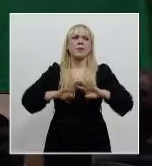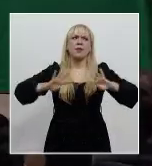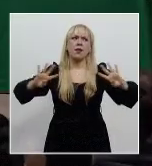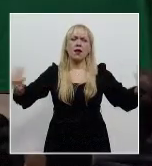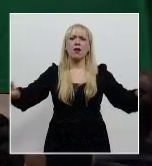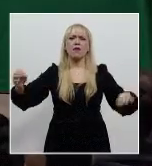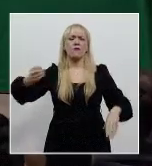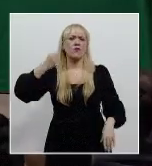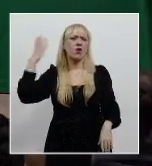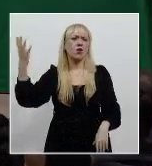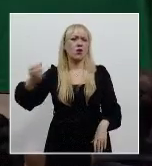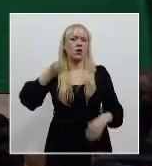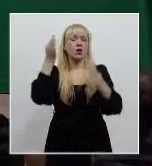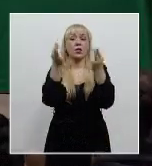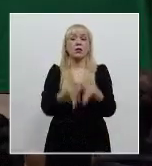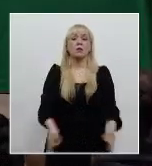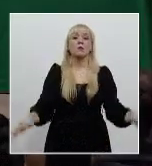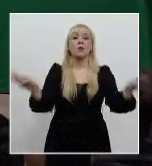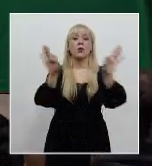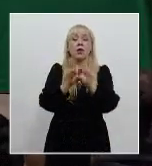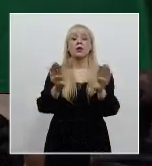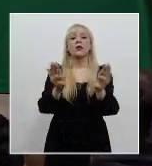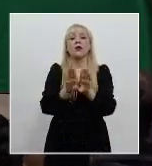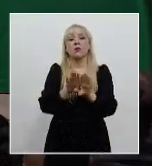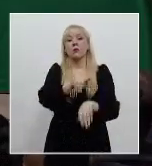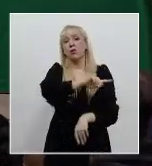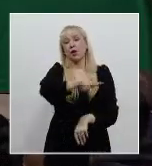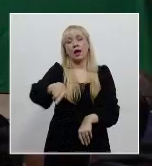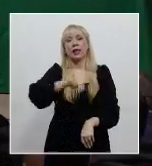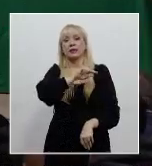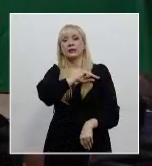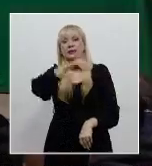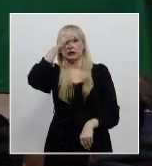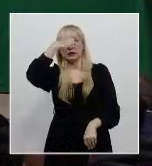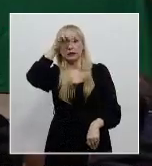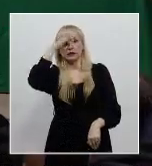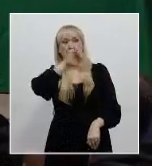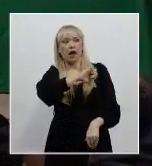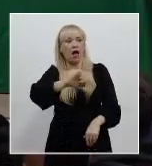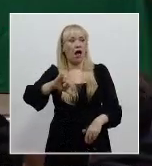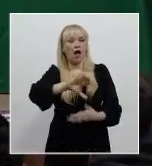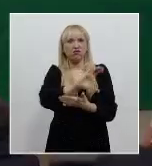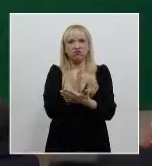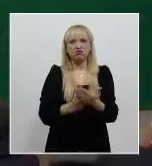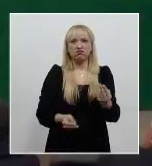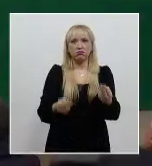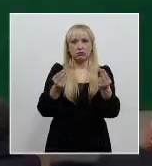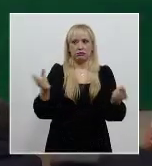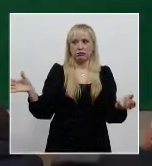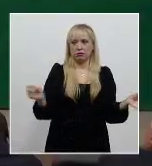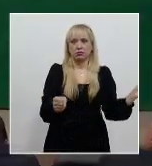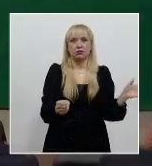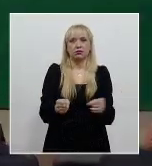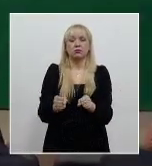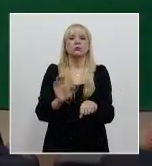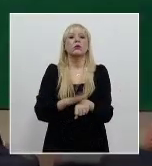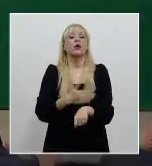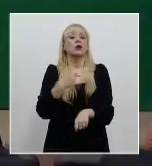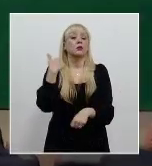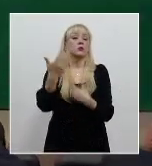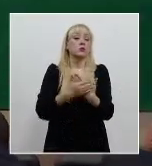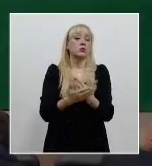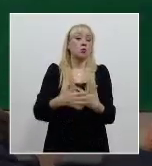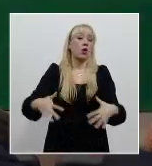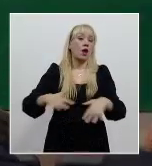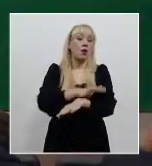foro, la importancia de la actuación de los especialistas de concursos mercantiles bajo la perspectiva de una